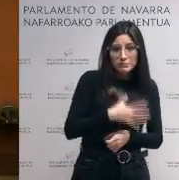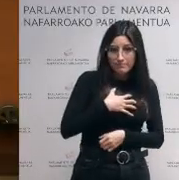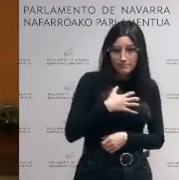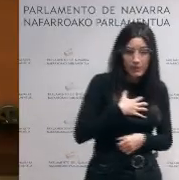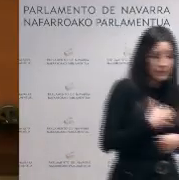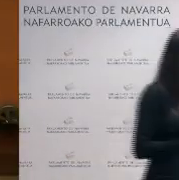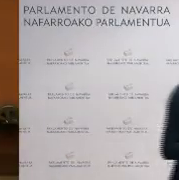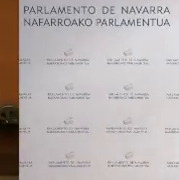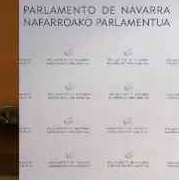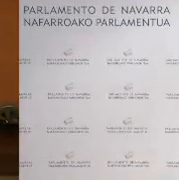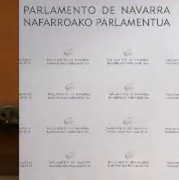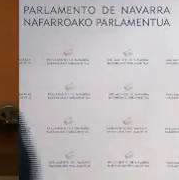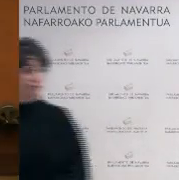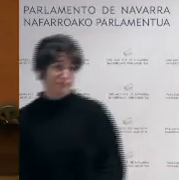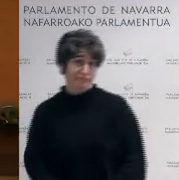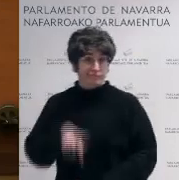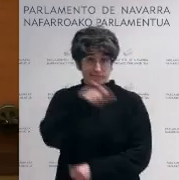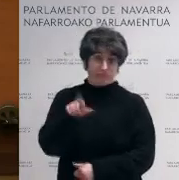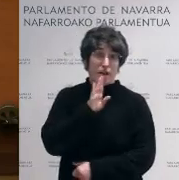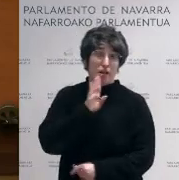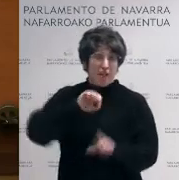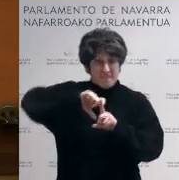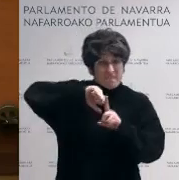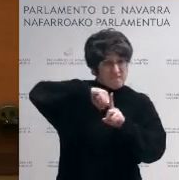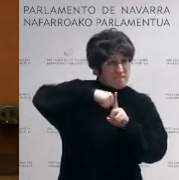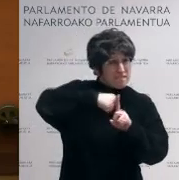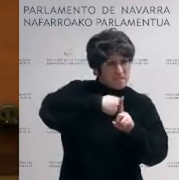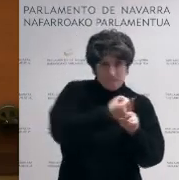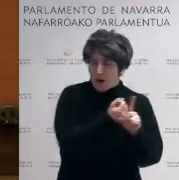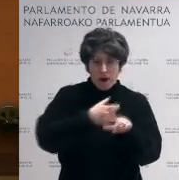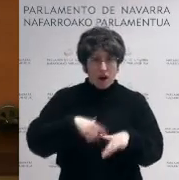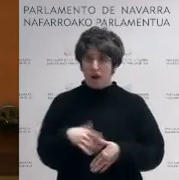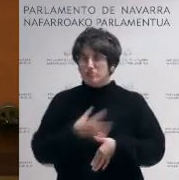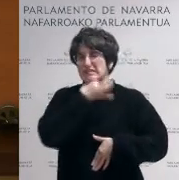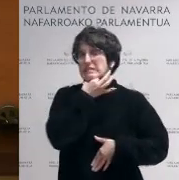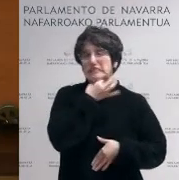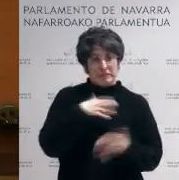presión fiscal sobre estas personas es desproporcionada. Y esa es la realidad.